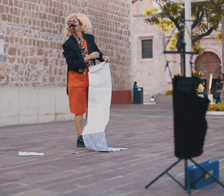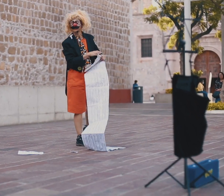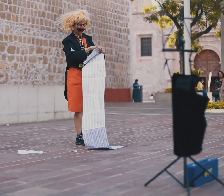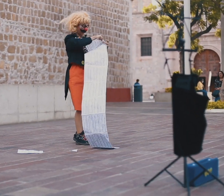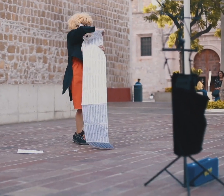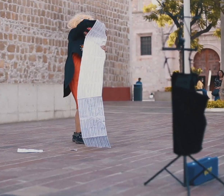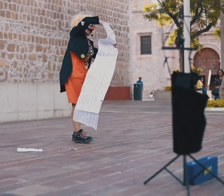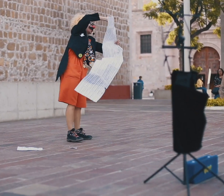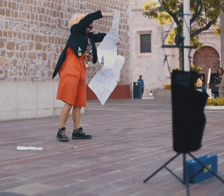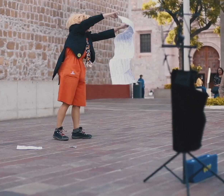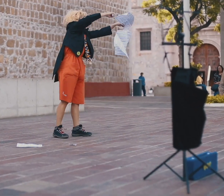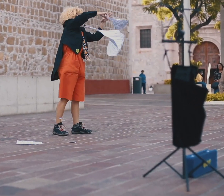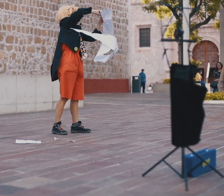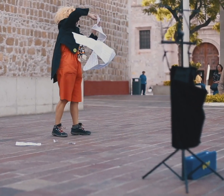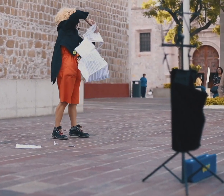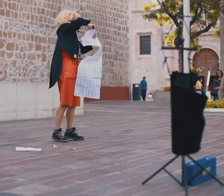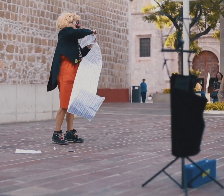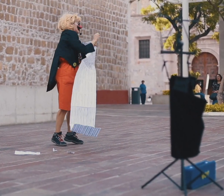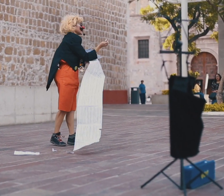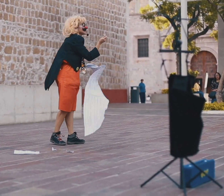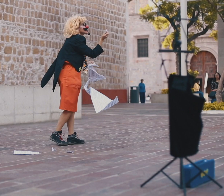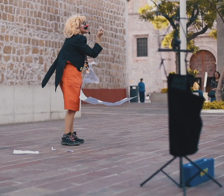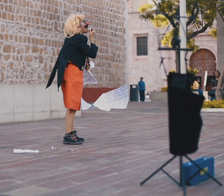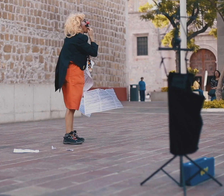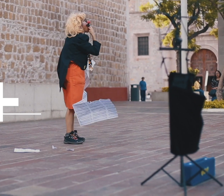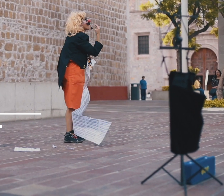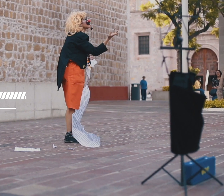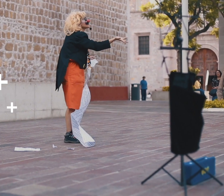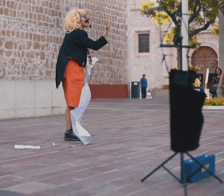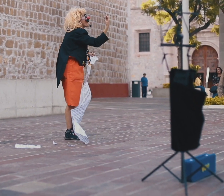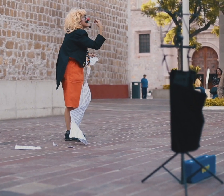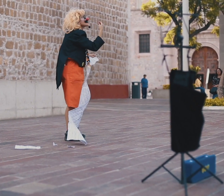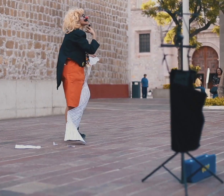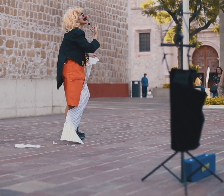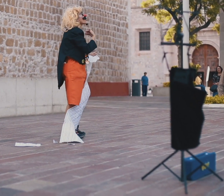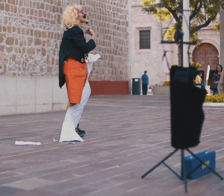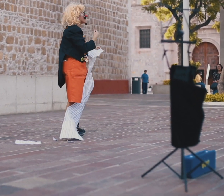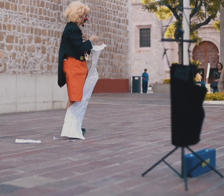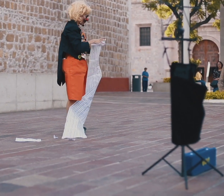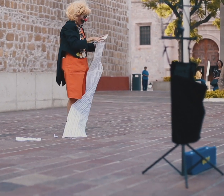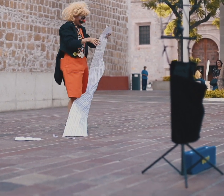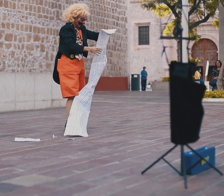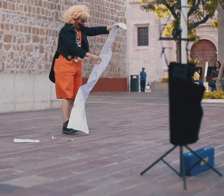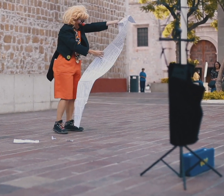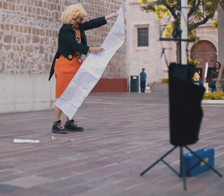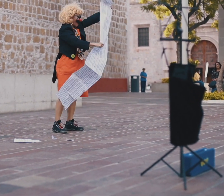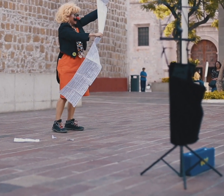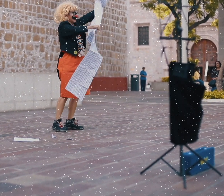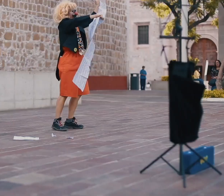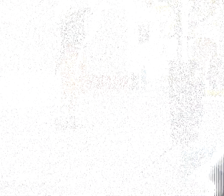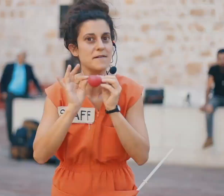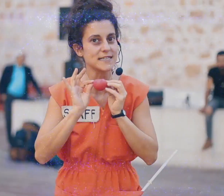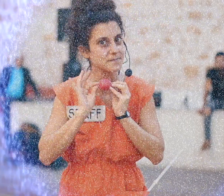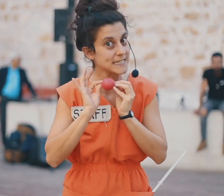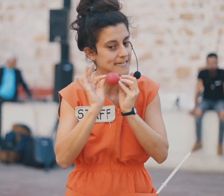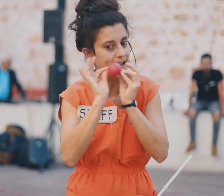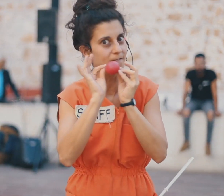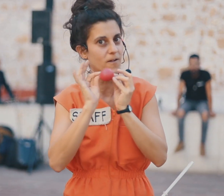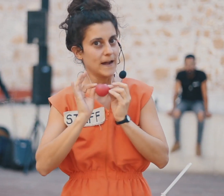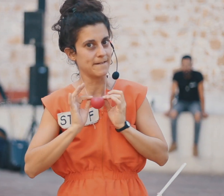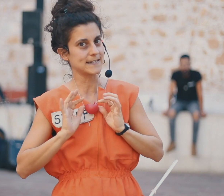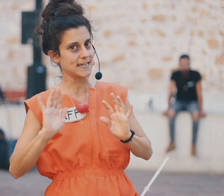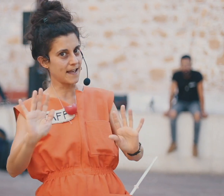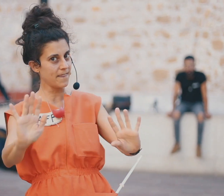está encerradito y hay una caja negra que indica que ahí lo que pasa ahí es ficción, ¿no? En la calle vos tenés que construir